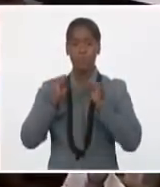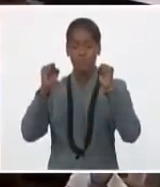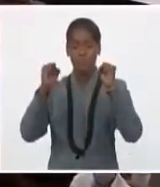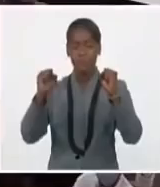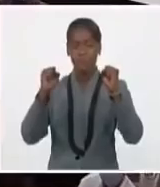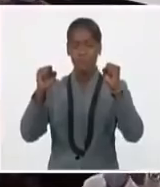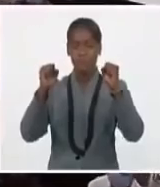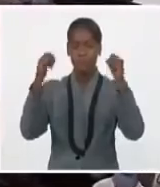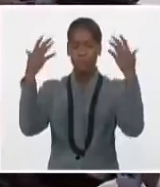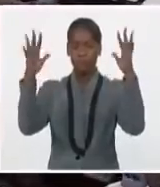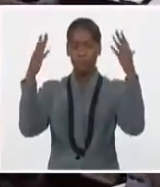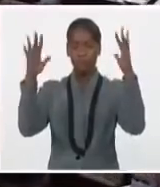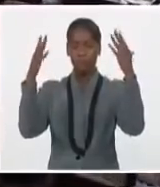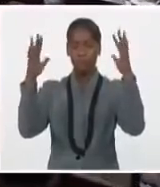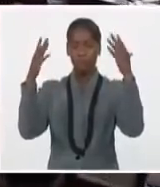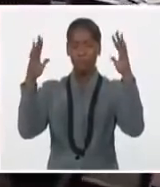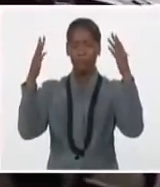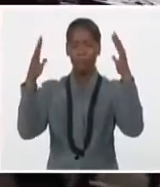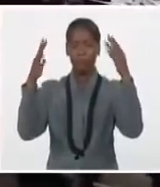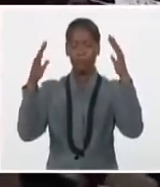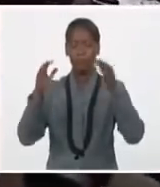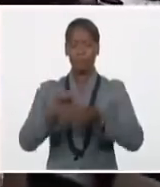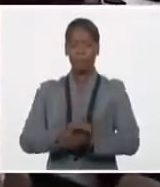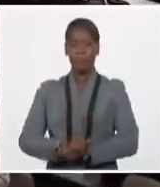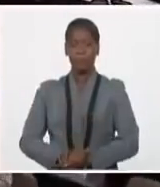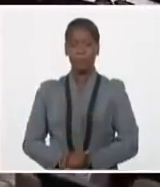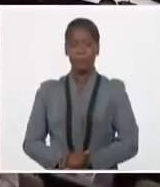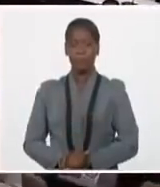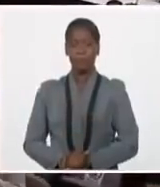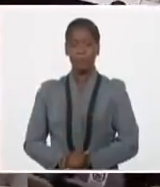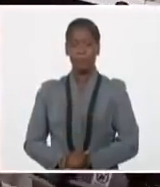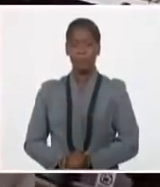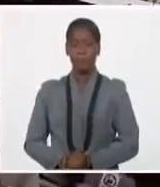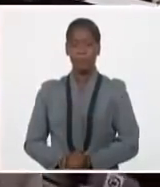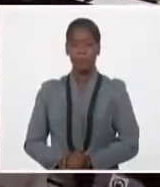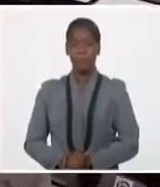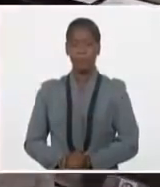Talía González, Sistema Informativo de la Televisión Cubana.